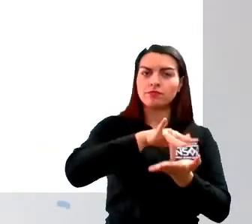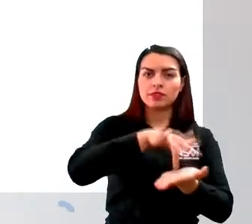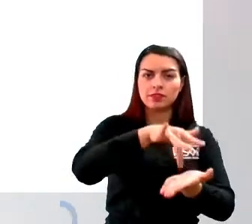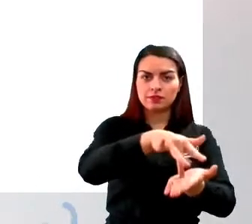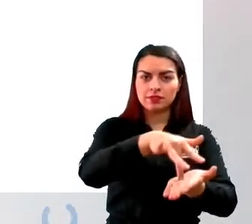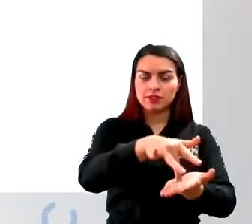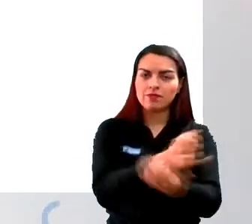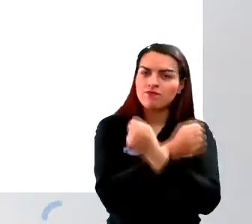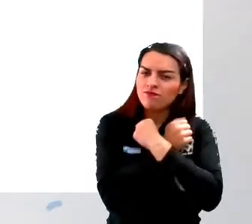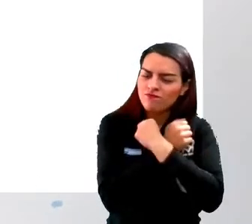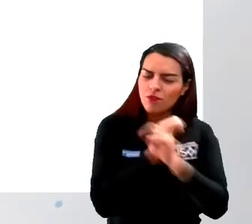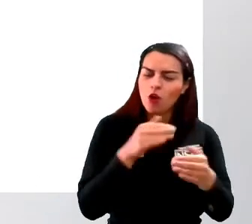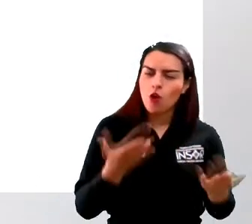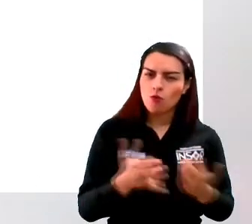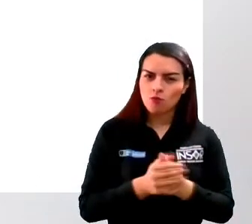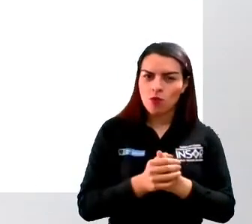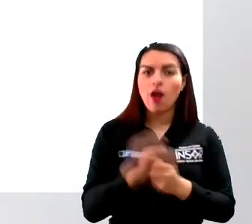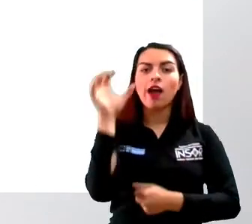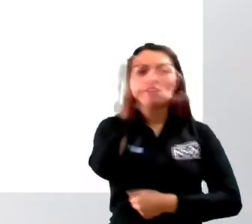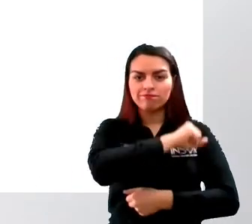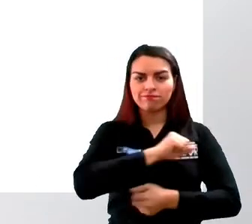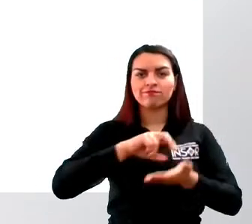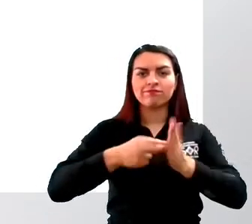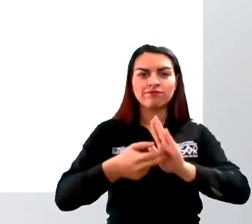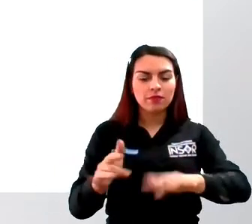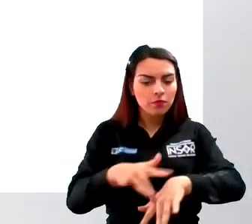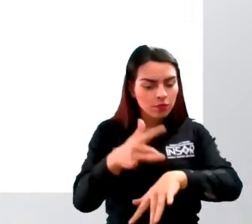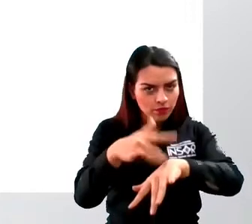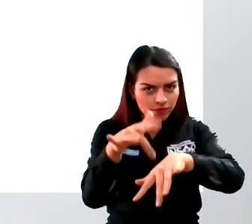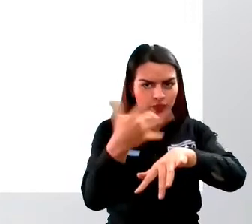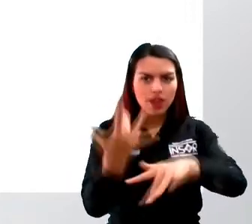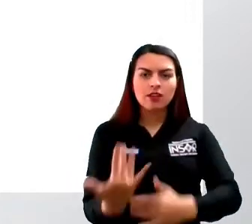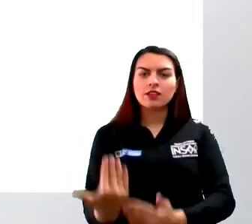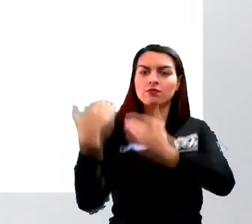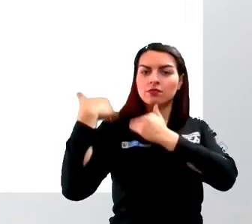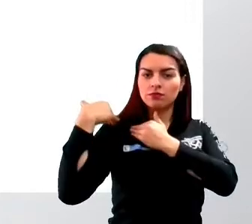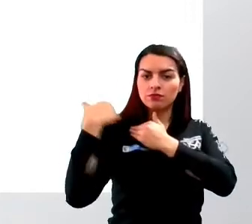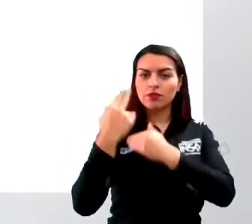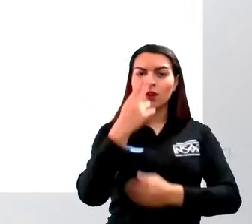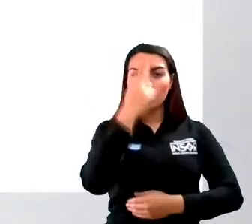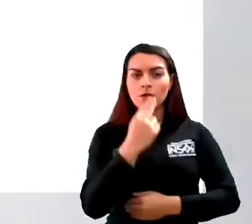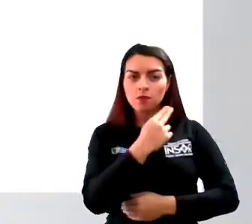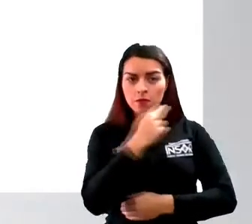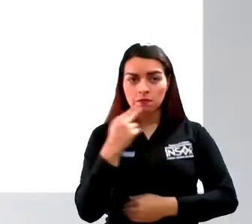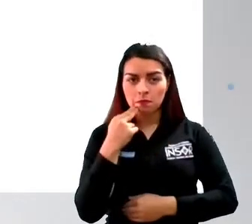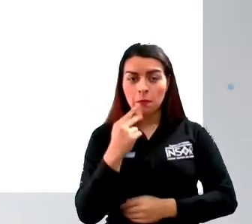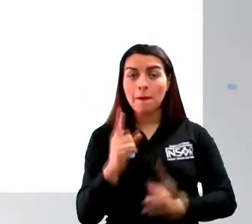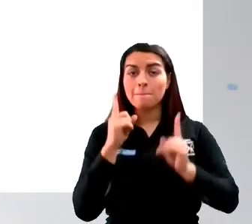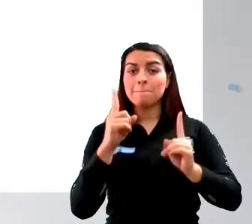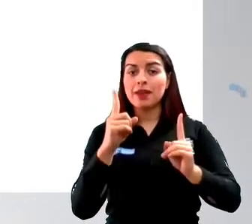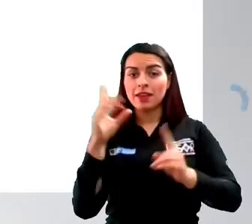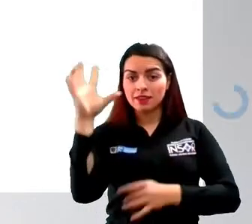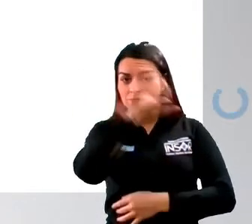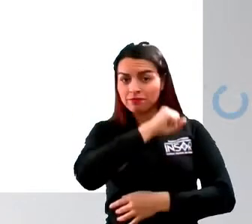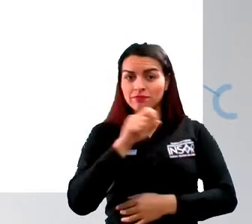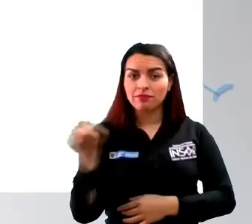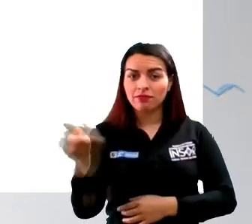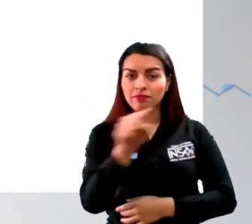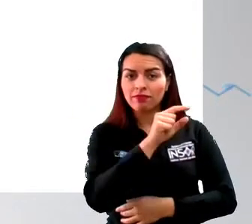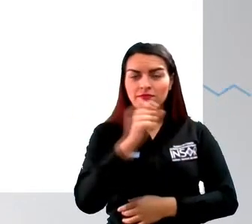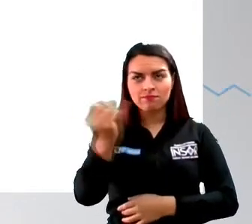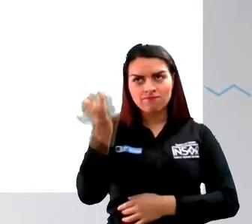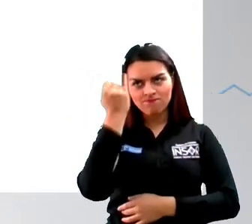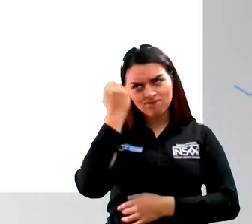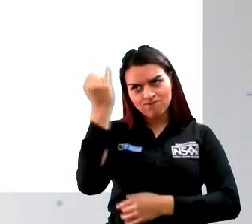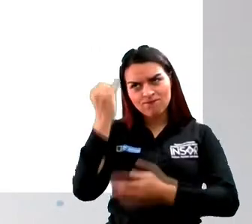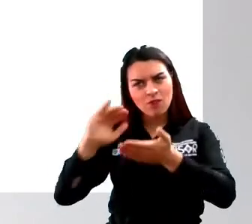predomina la motivación, la responsabilidad, el compromiso, pero también se habla de innovación,